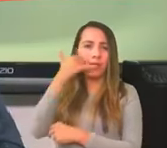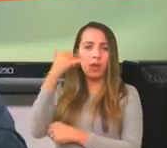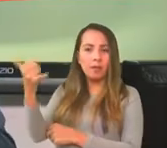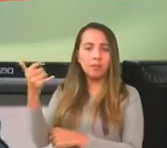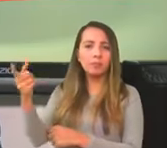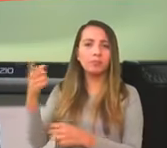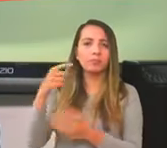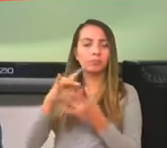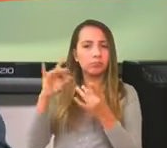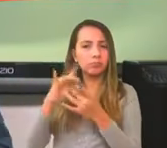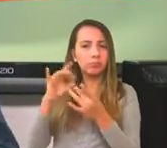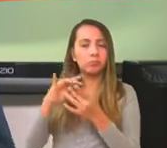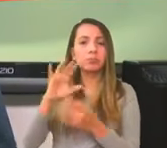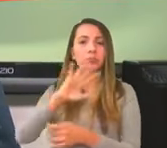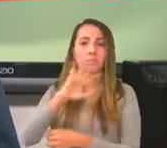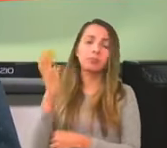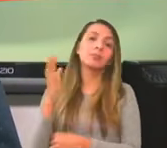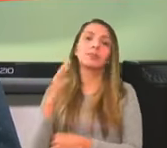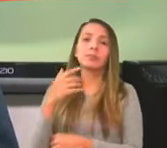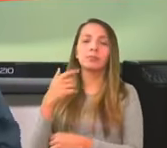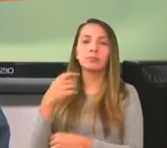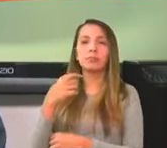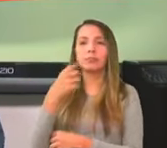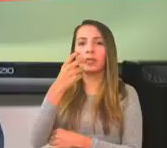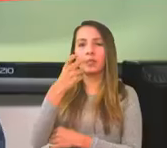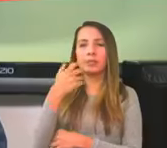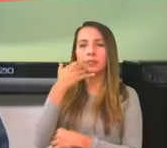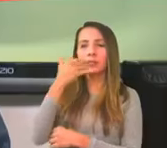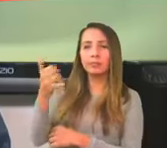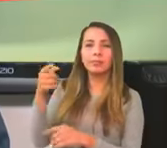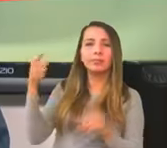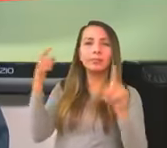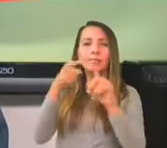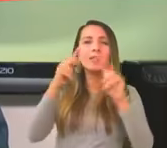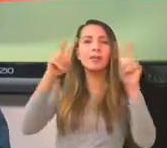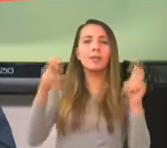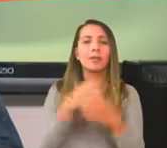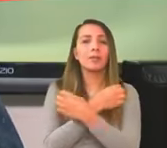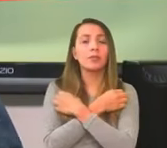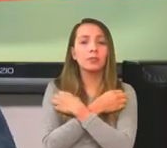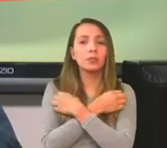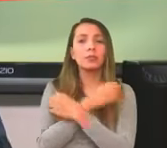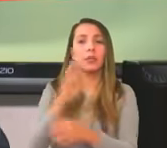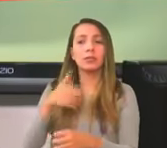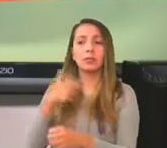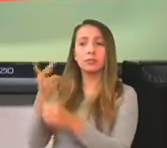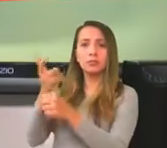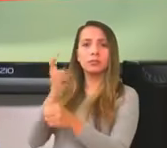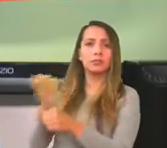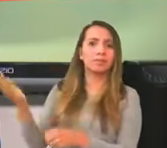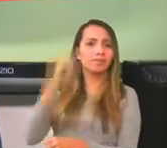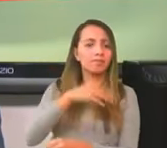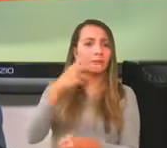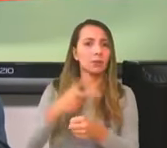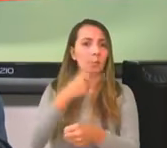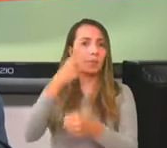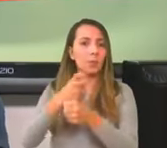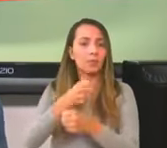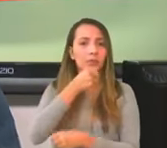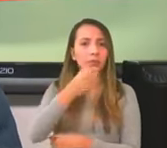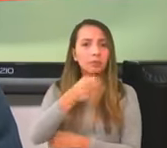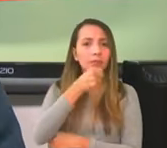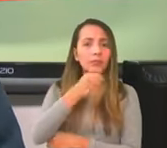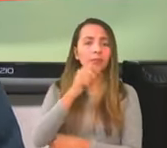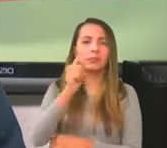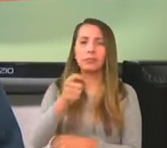y le invité, y no nomás para este enlace telefónico de un tema que tiene que ver con la educación, la invité también para una segunda entrevista que